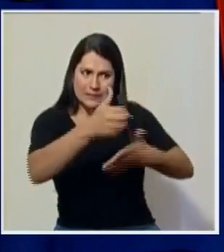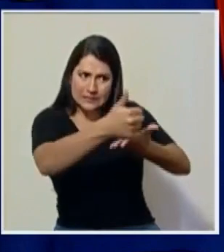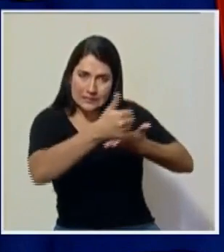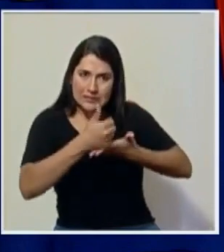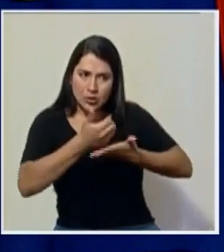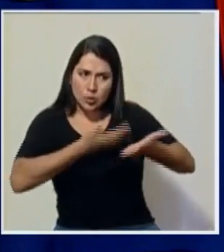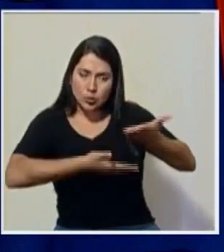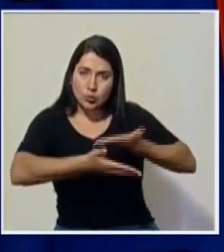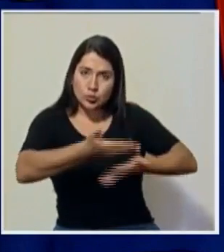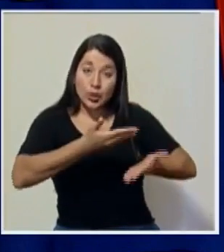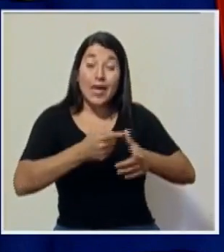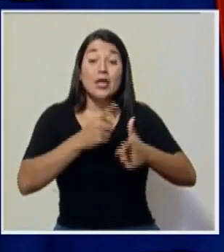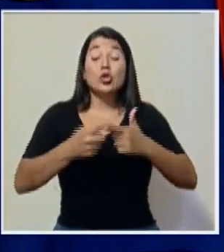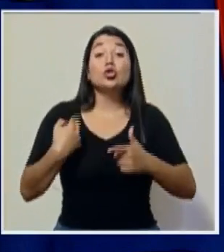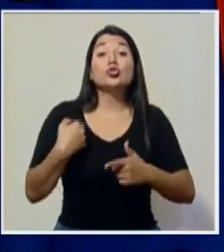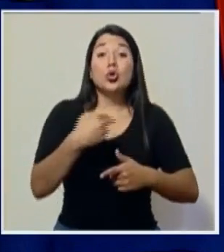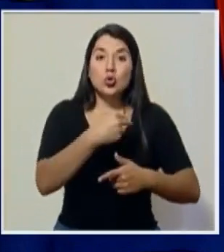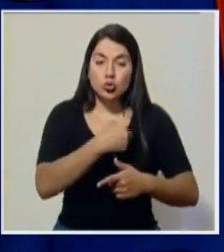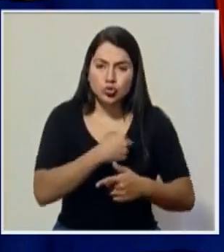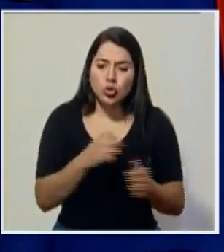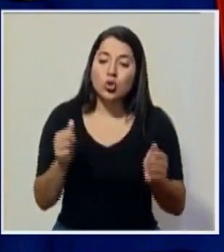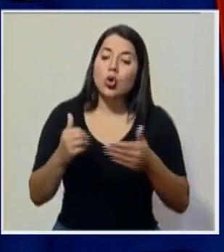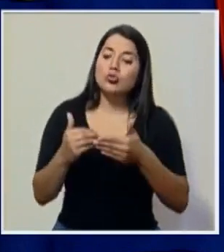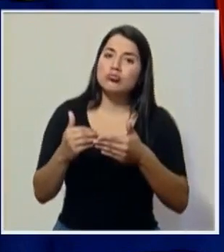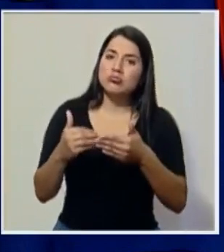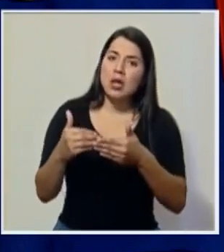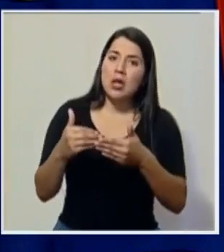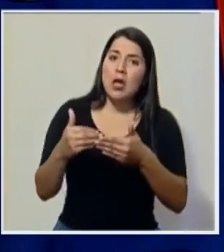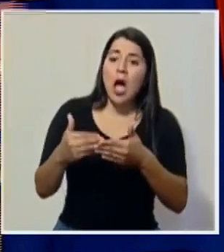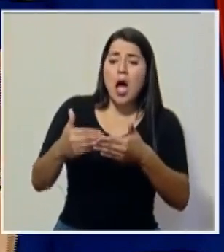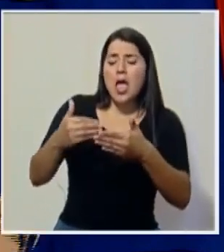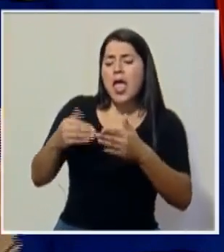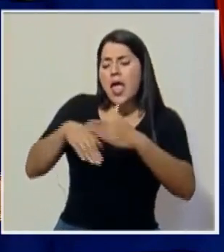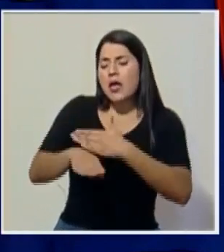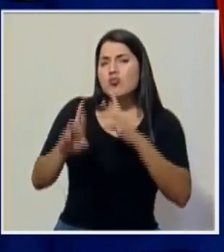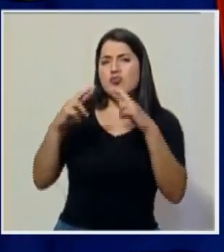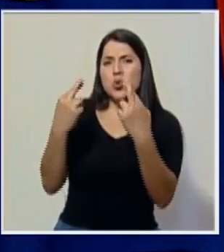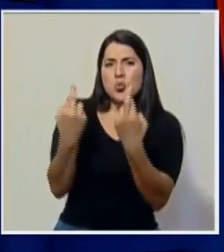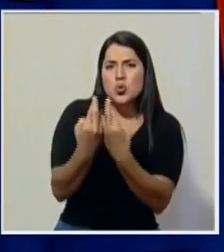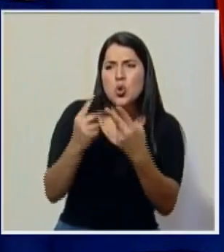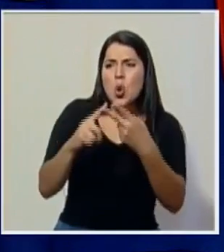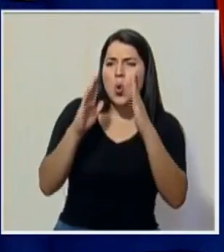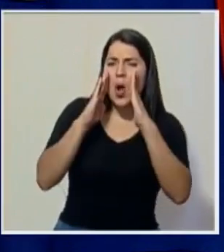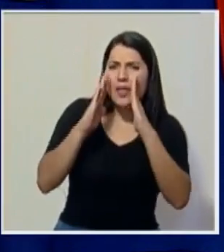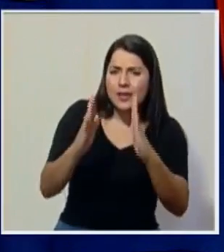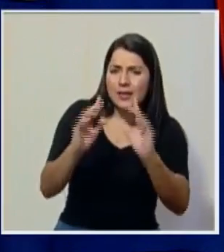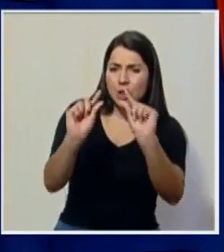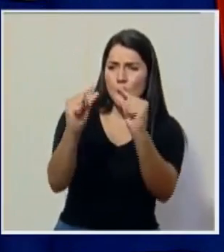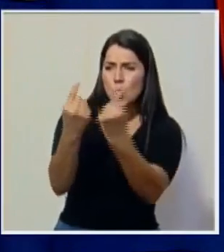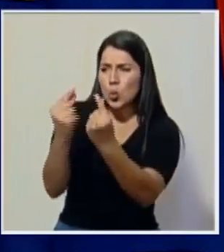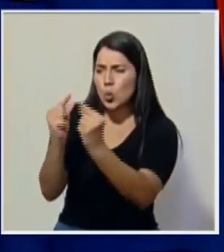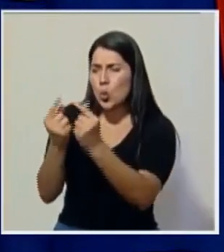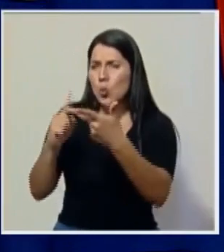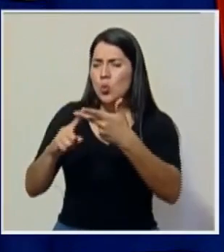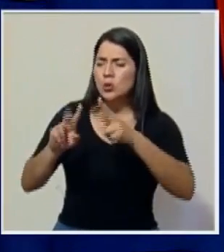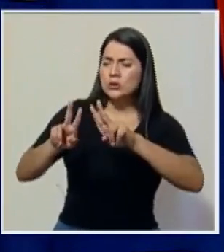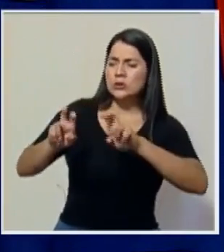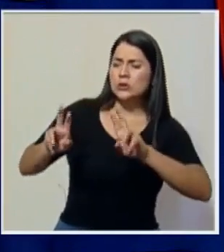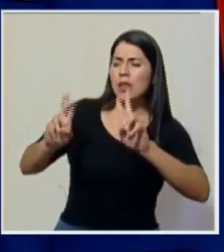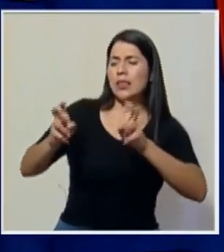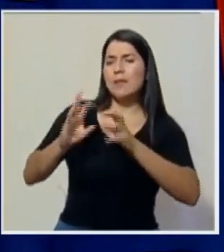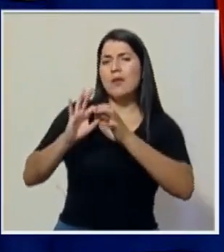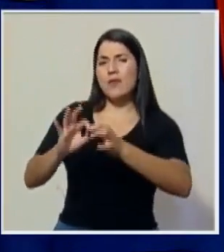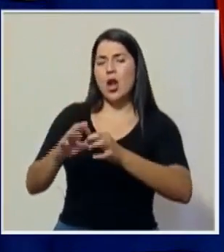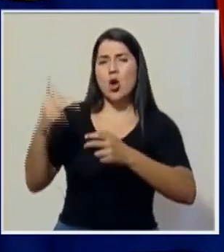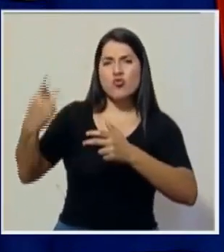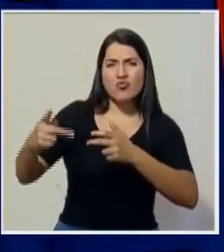a identificar de cara a las reuniones, atendiendo sectores, valorando temas de gestión de riesgo, temas que